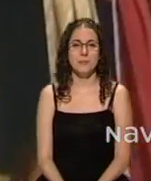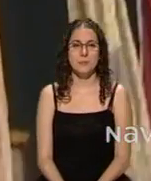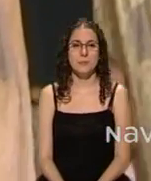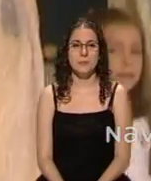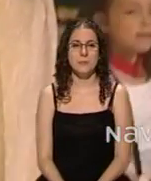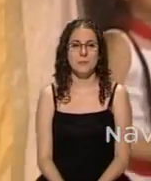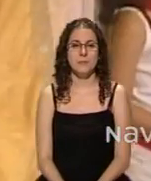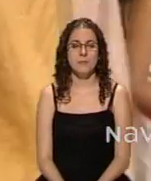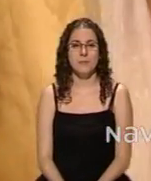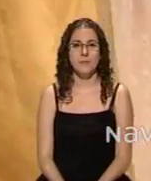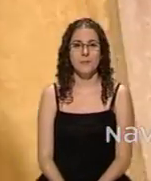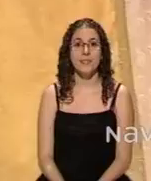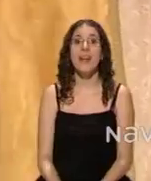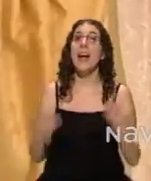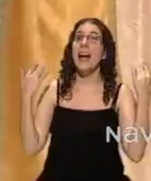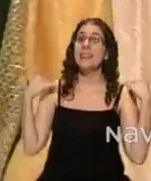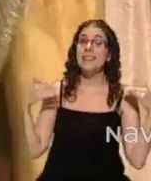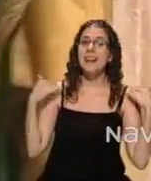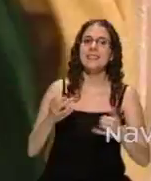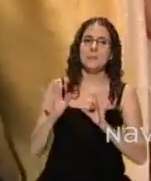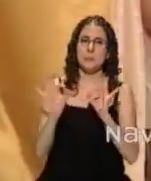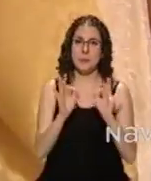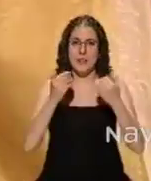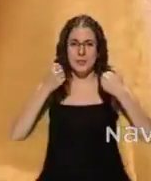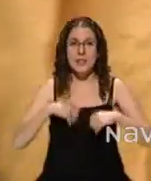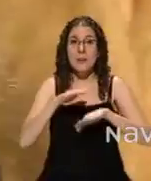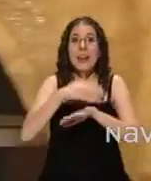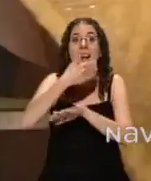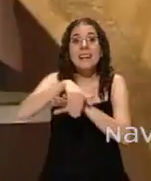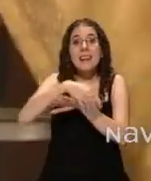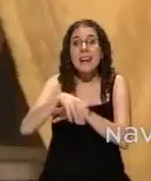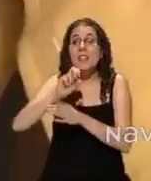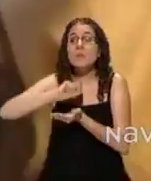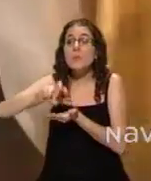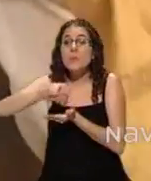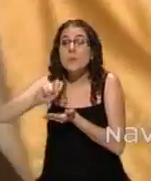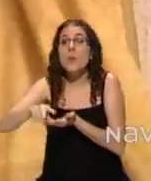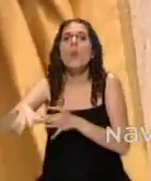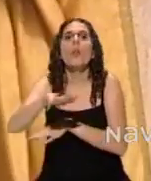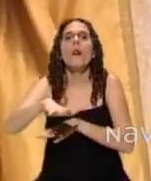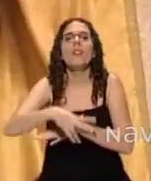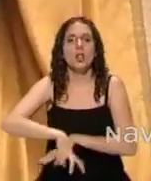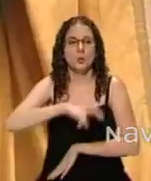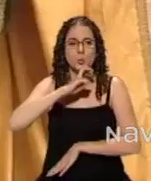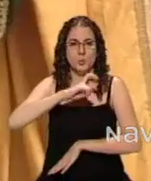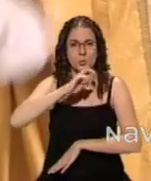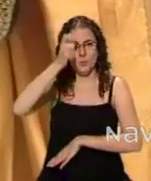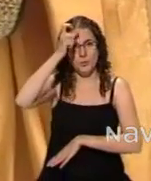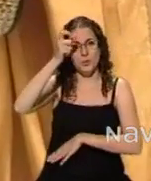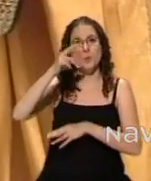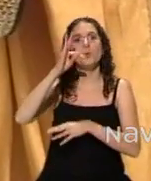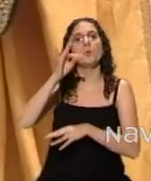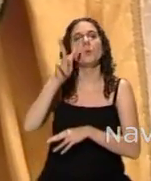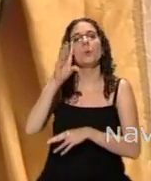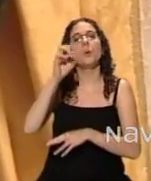Los gigantes que también ya están preparados para salir por las calles son los de Tudela. De esta manera han comenzado las